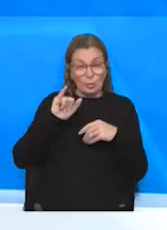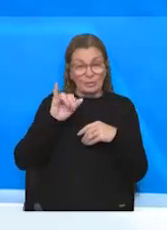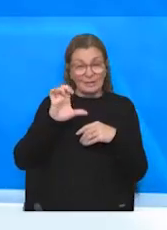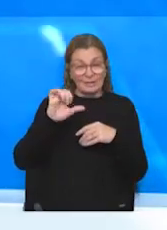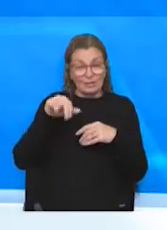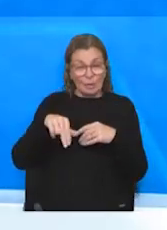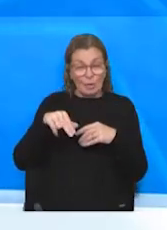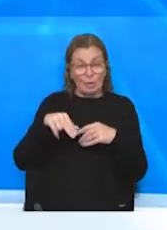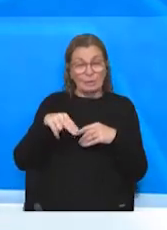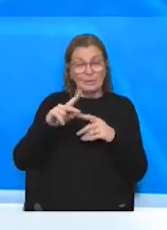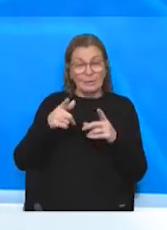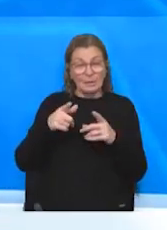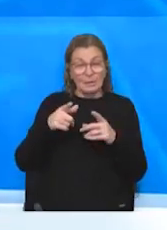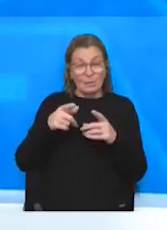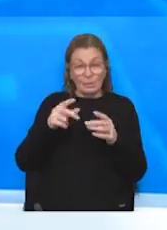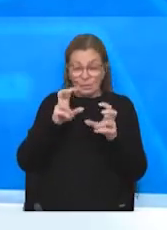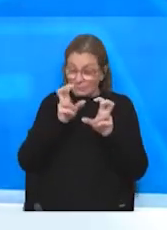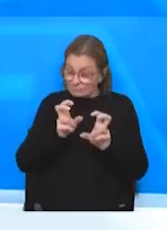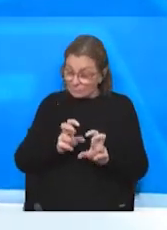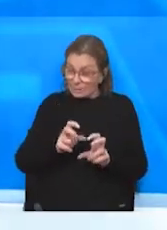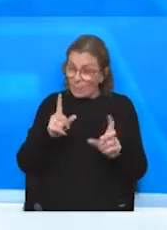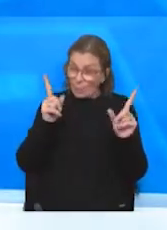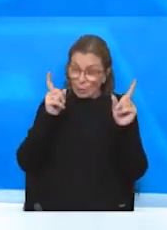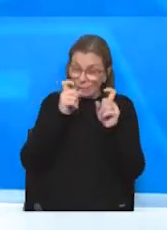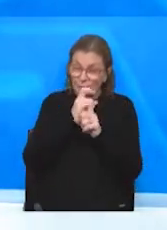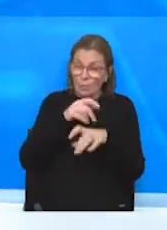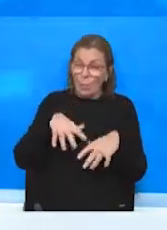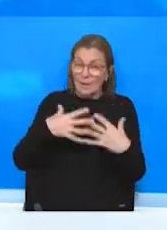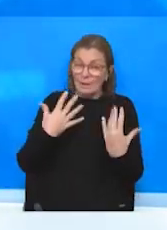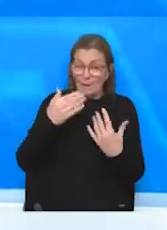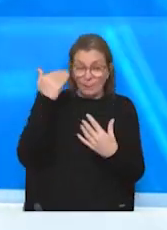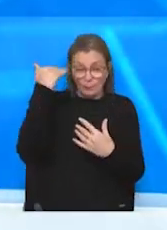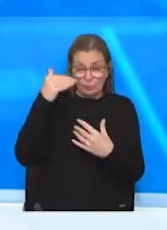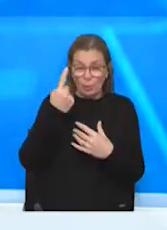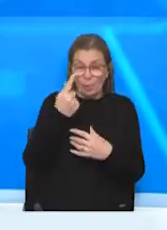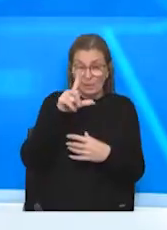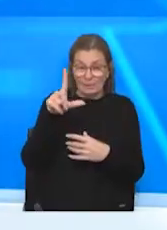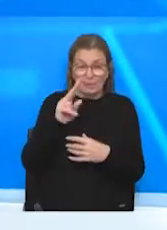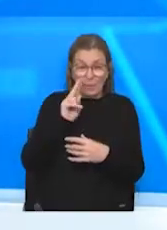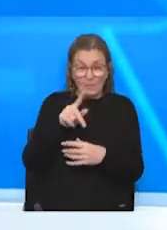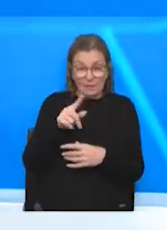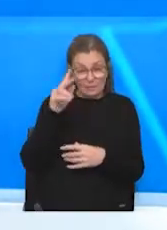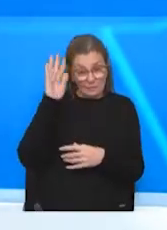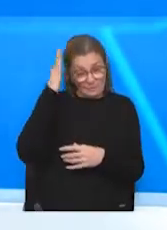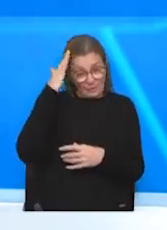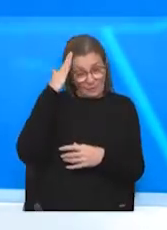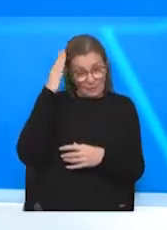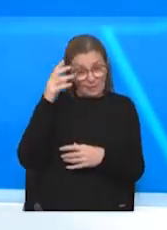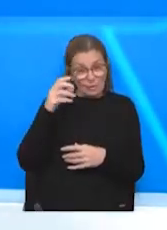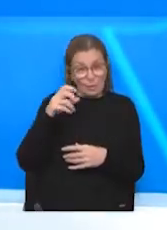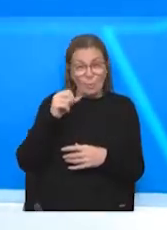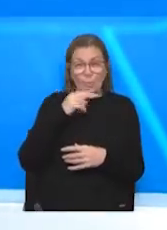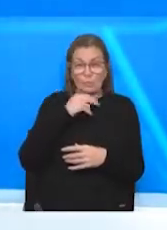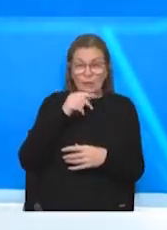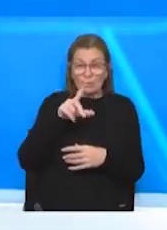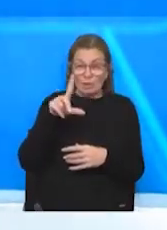población de la Naciones Unidas y y el diagnóstico es complejo no cualquier profesor de un Liceo que esté mirando sabe que los chiquilines en los liceos de